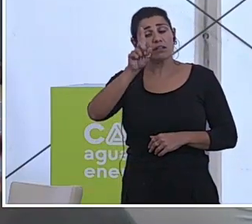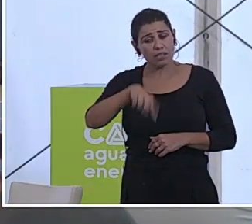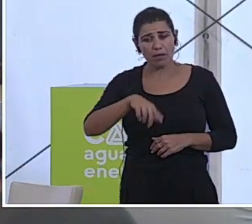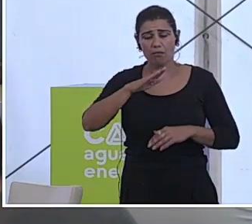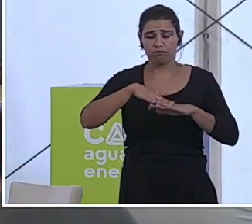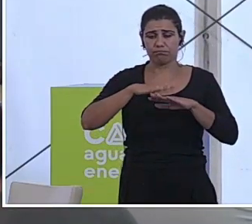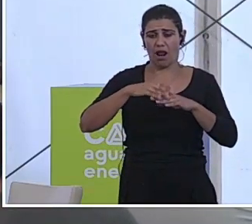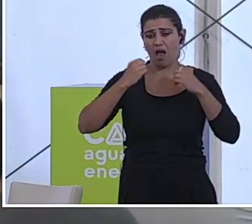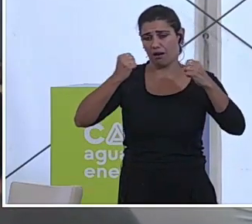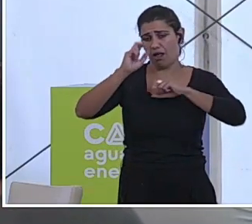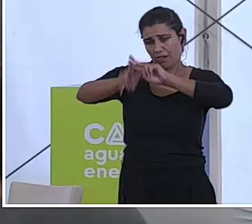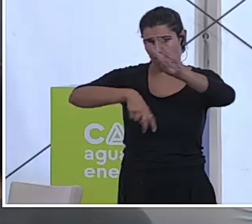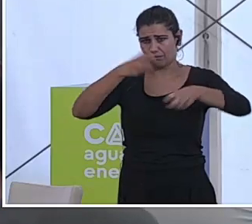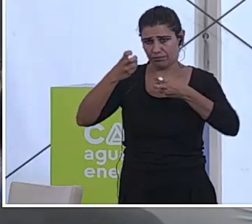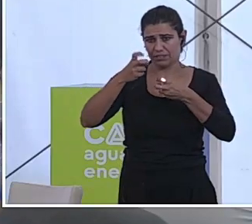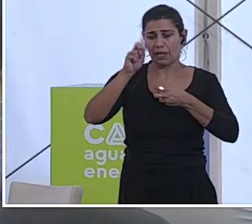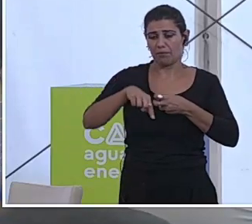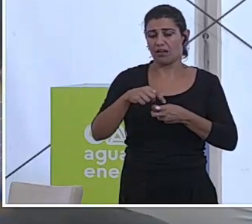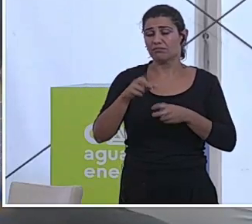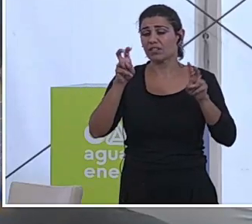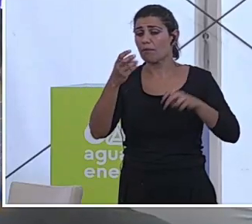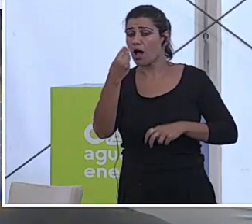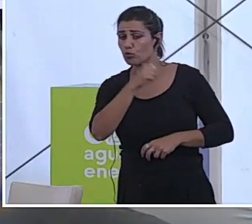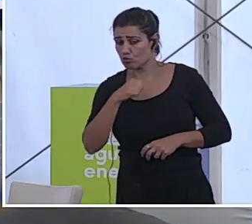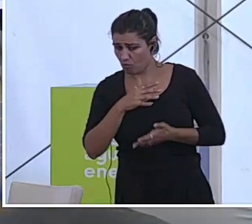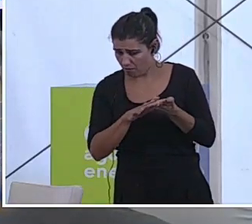renovables. Nos ha hablado de autoconsumo